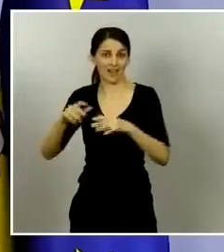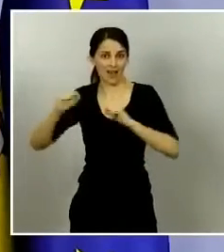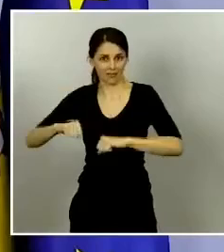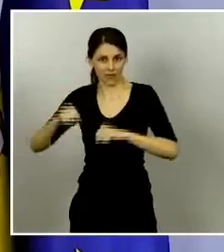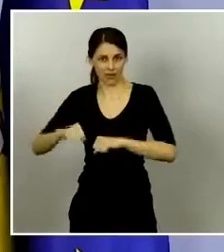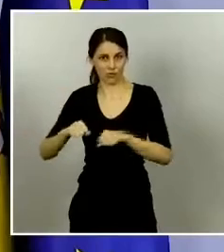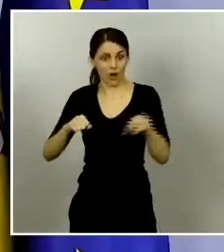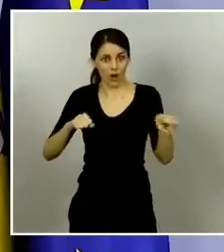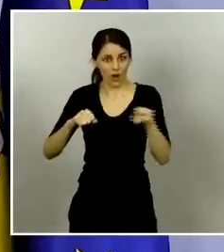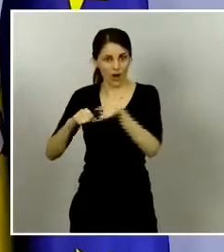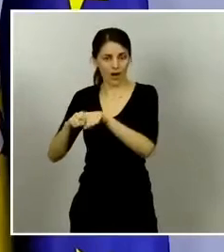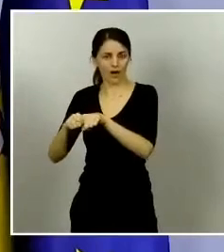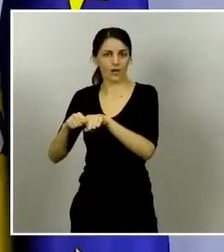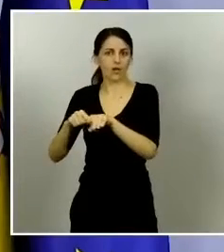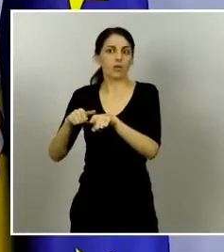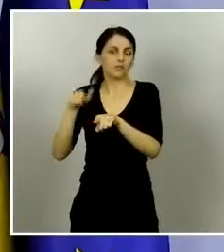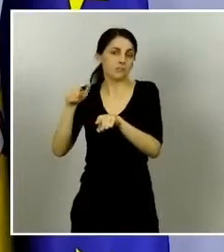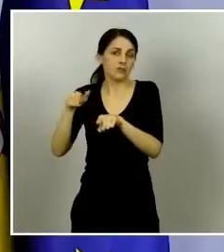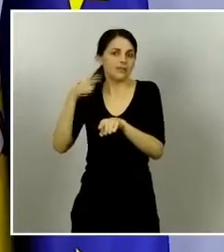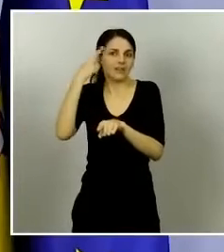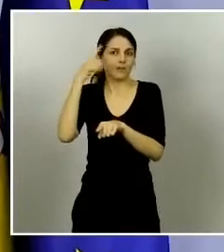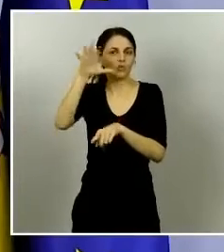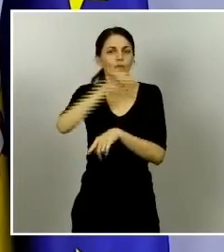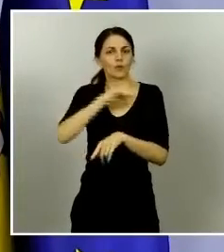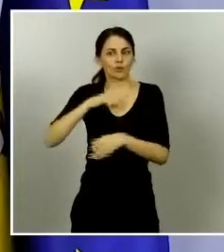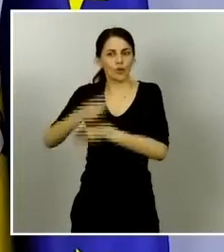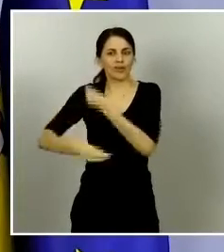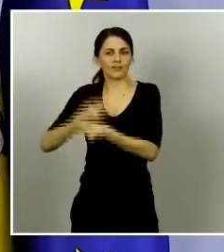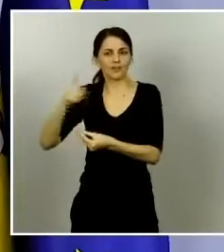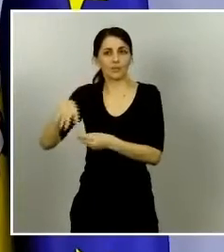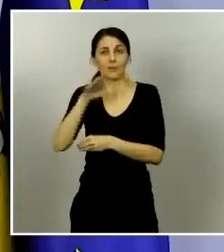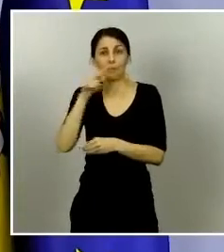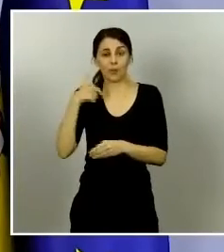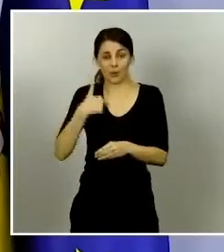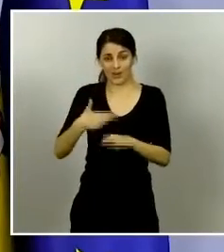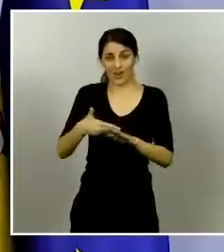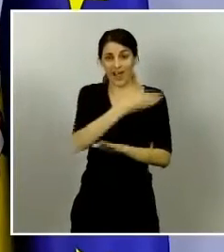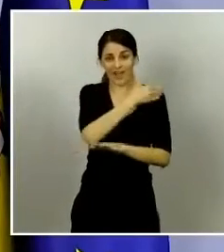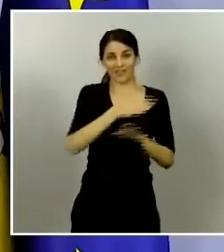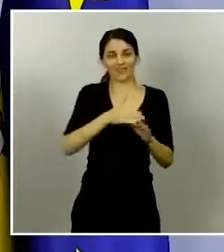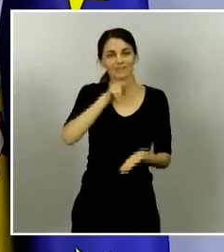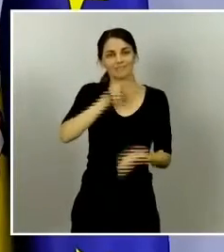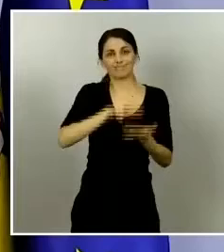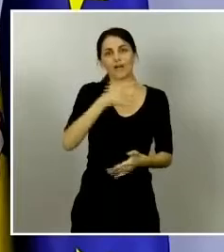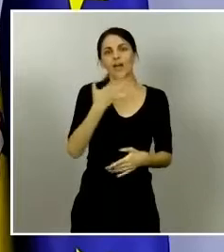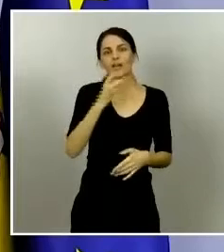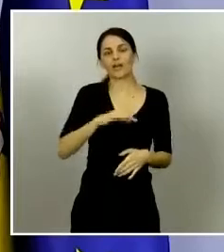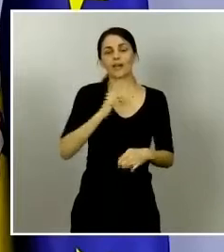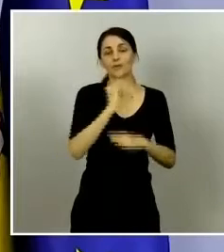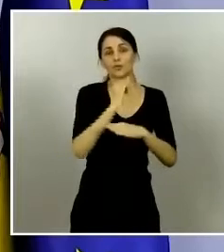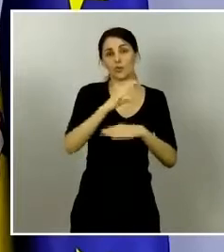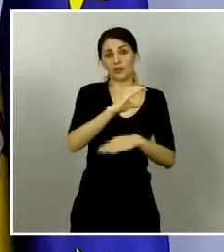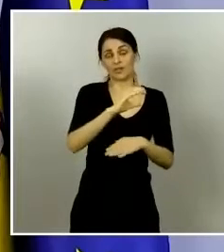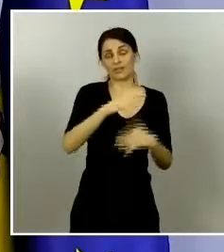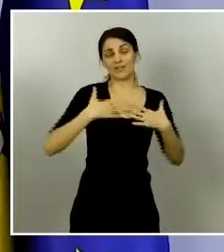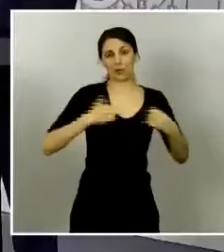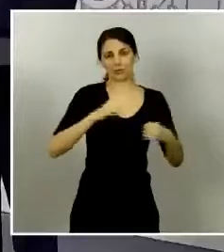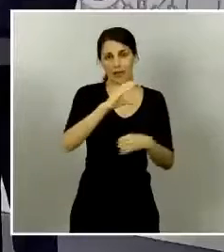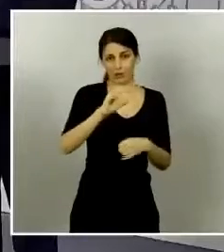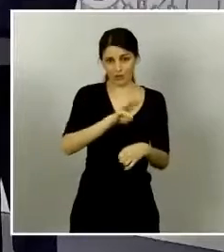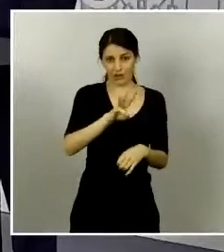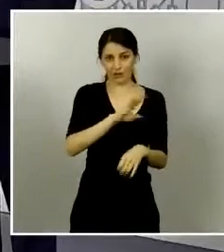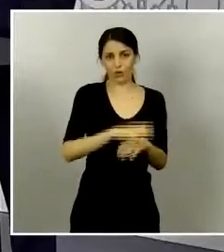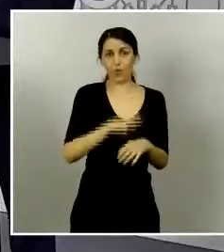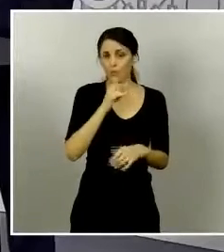y para hacer cribados en residencias de ancianos. Así nos consta que los están usando las comunidades autónomas en el sentido que fue avalado por los científicos y los